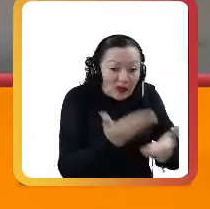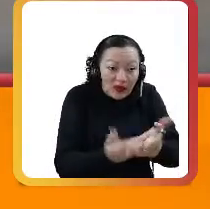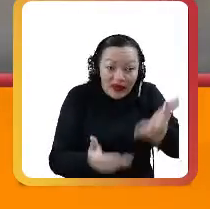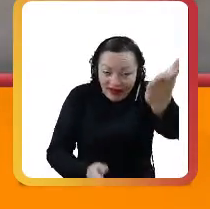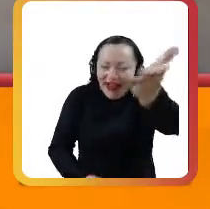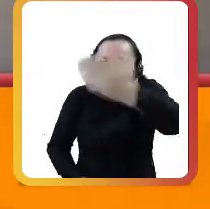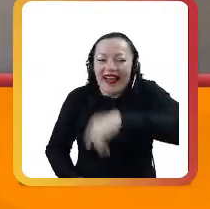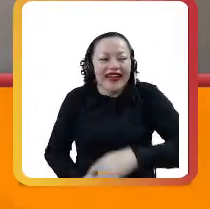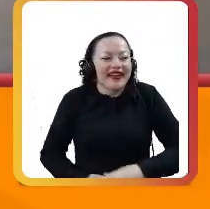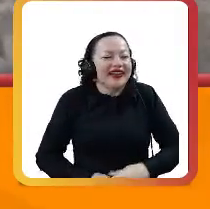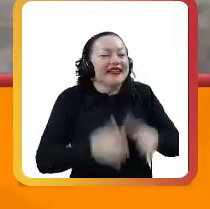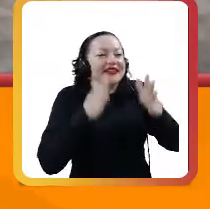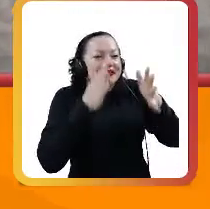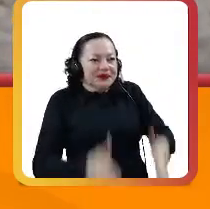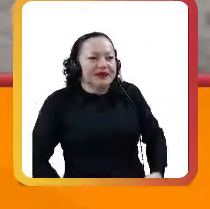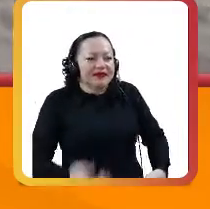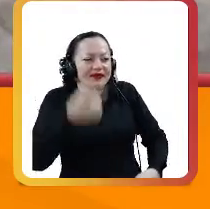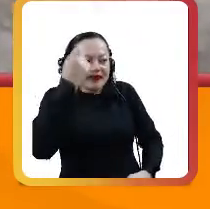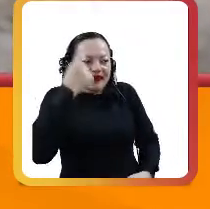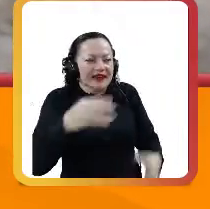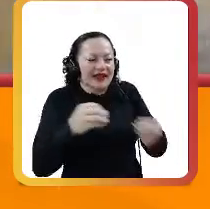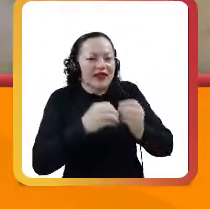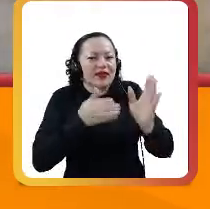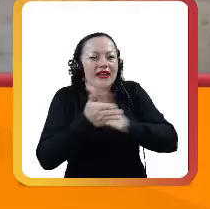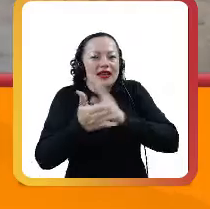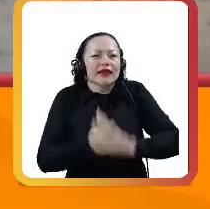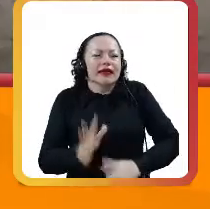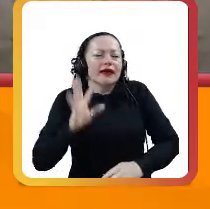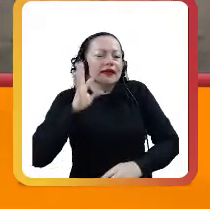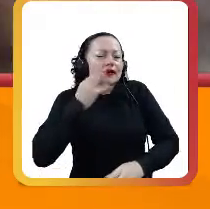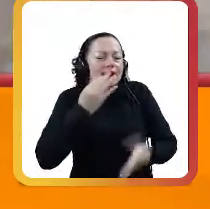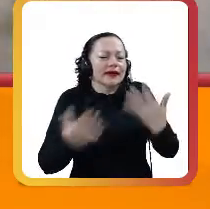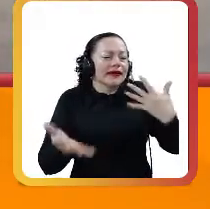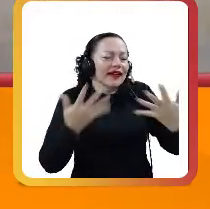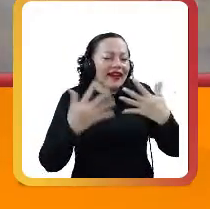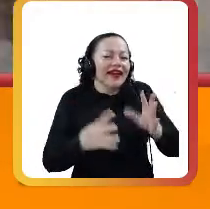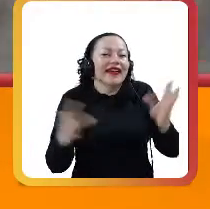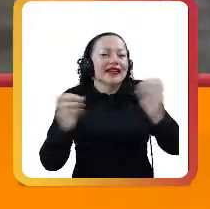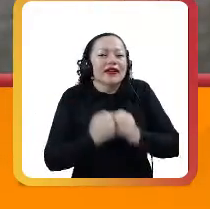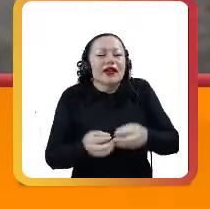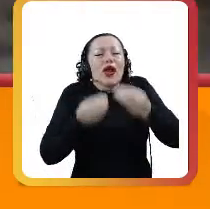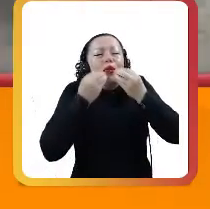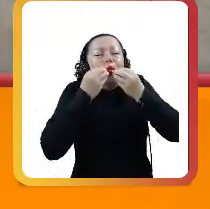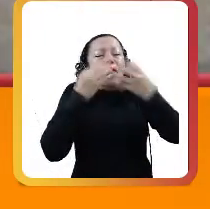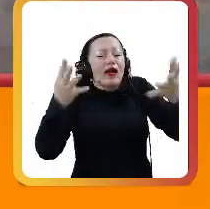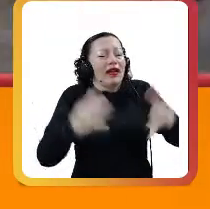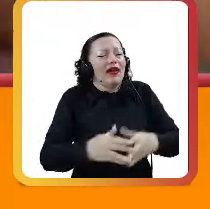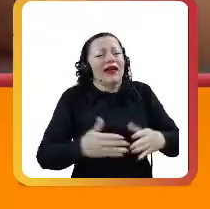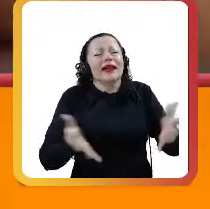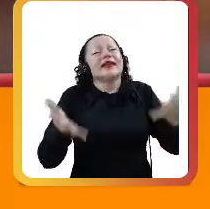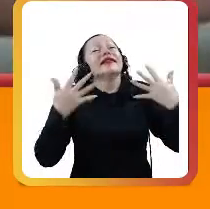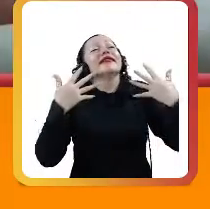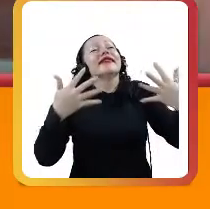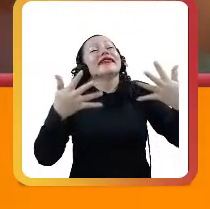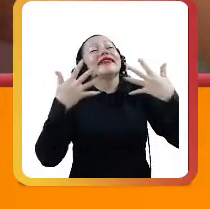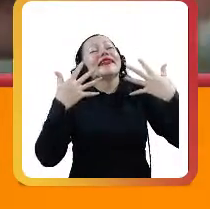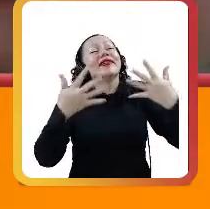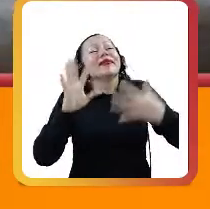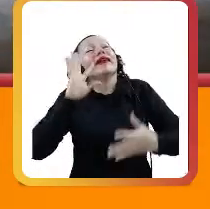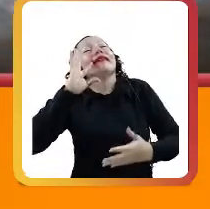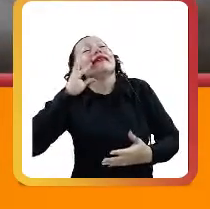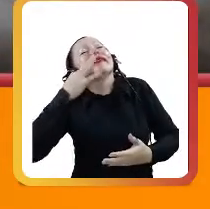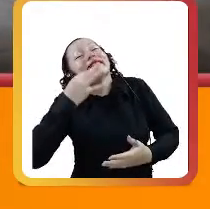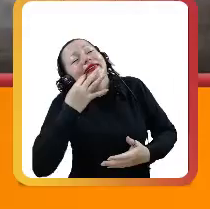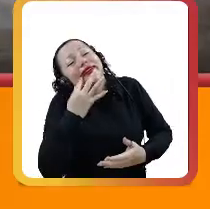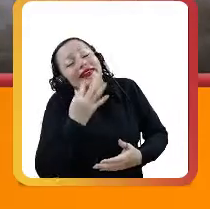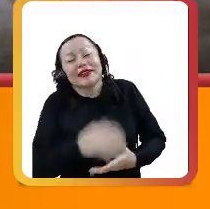Ah, ok. ¿A ti qué clima te gusta? O sea, que tú digas, no, me encanta este clima y es el más sabroso.